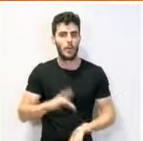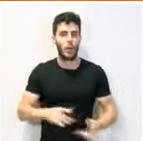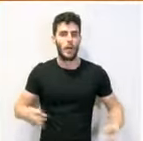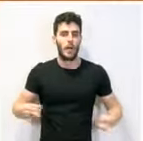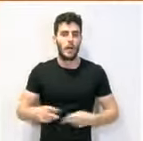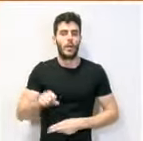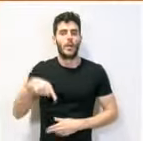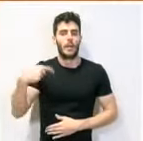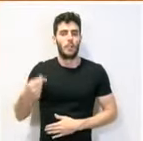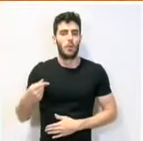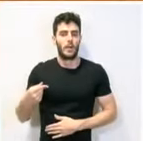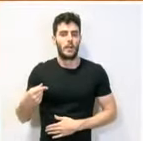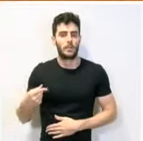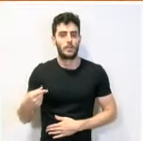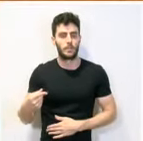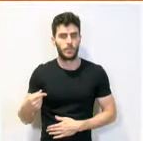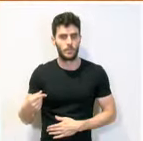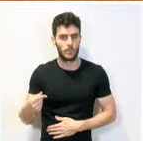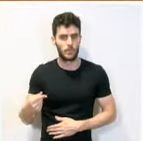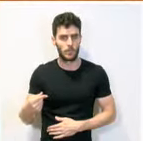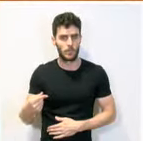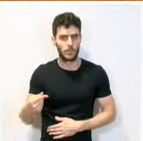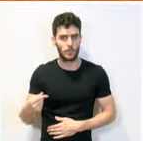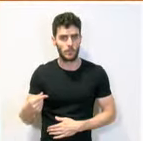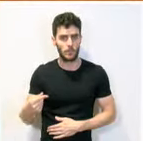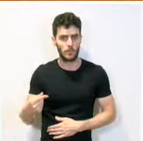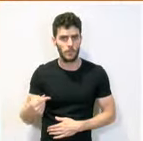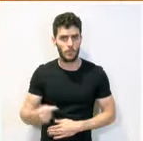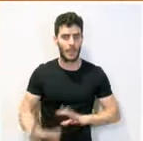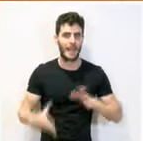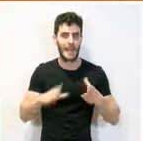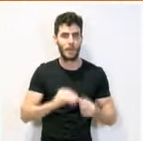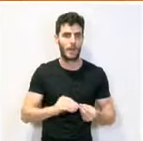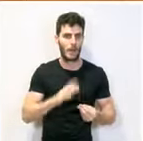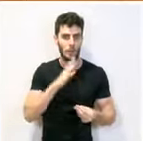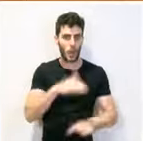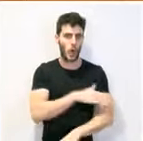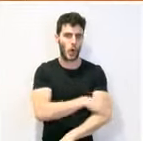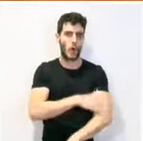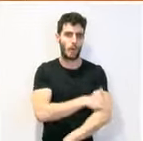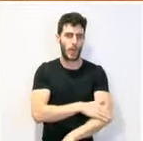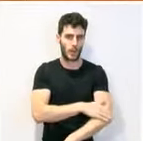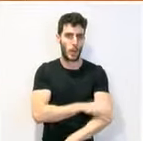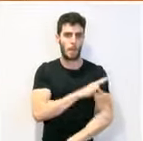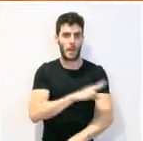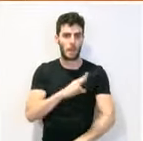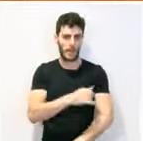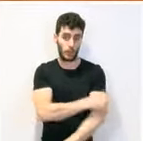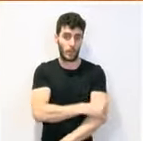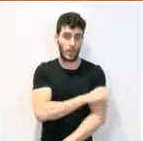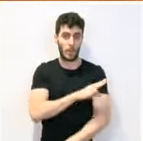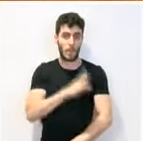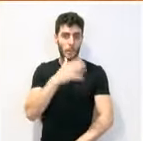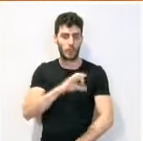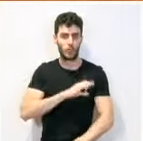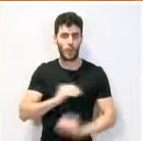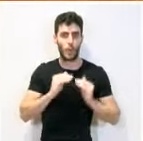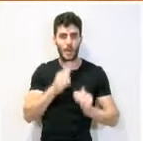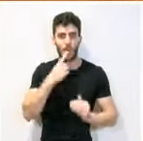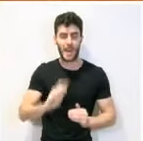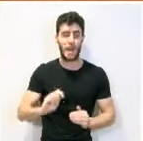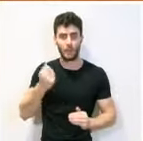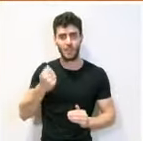recortes inauditos que se aplicaron con los gobiernos del Partido Popular. Porque, claro, decía el señor Cuevas, esto es mérito,